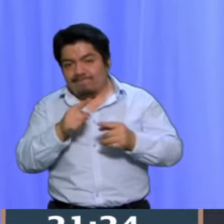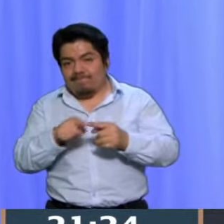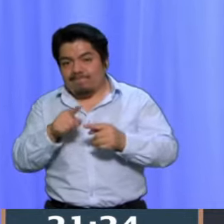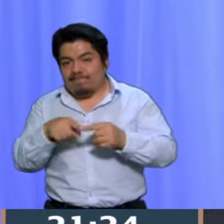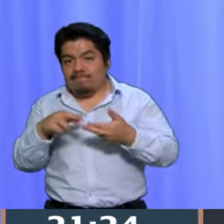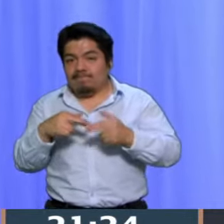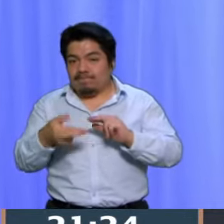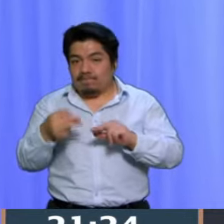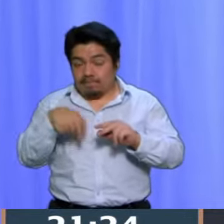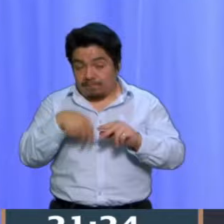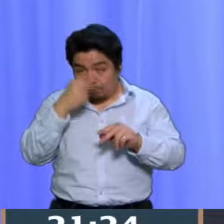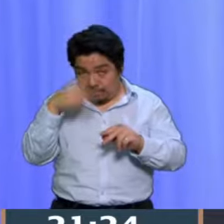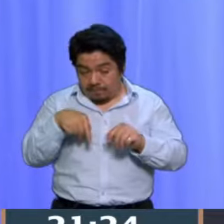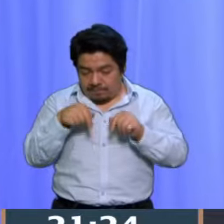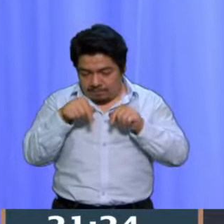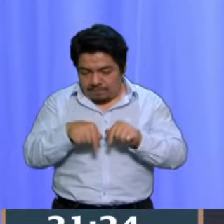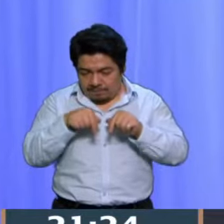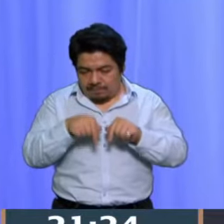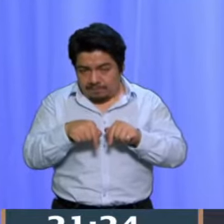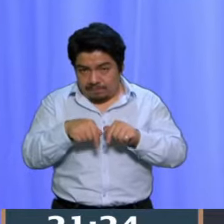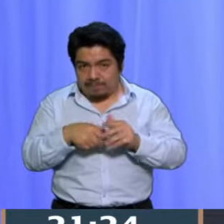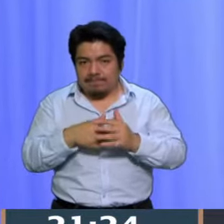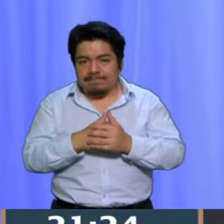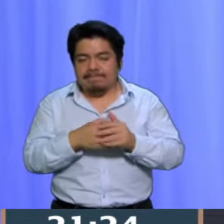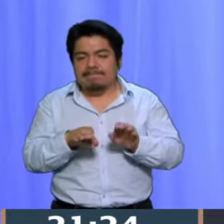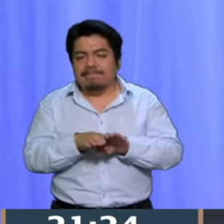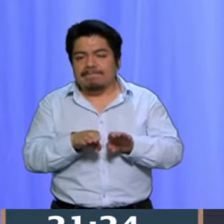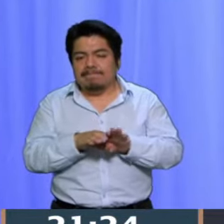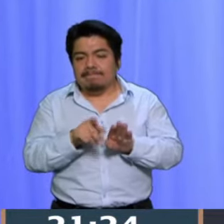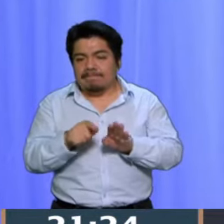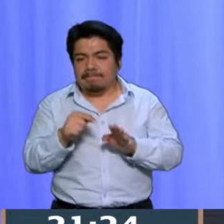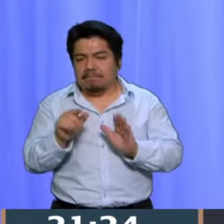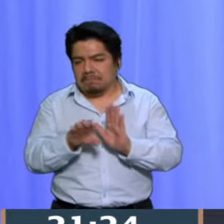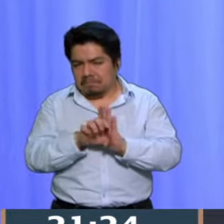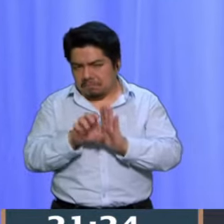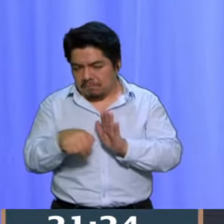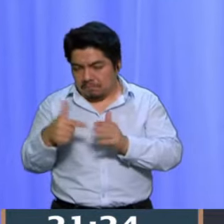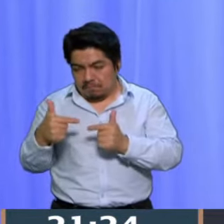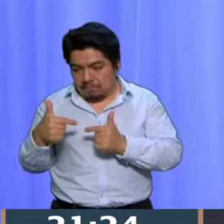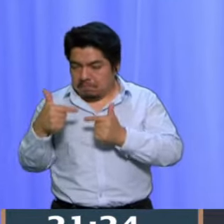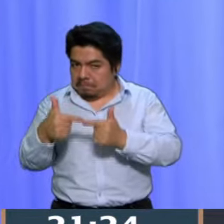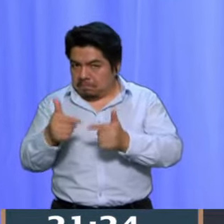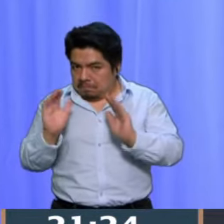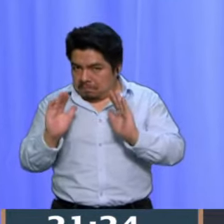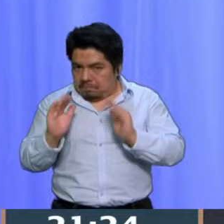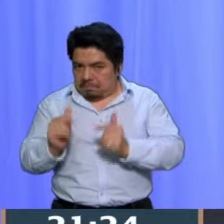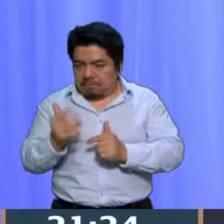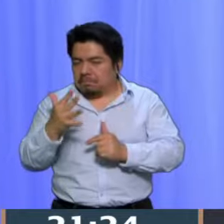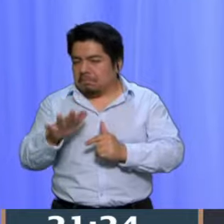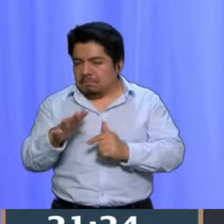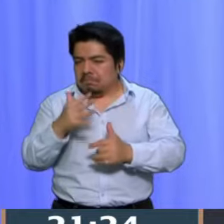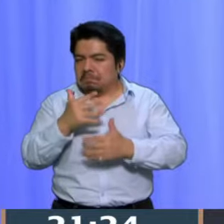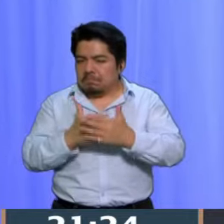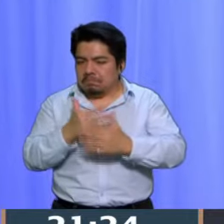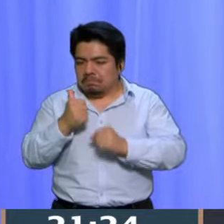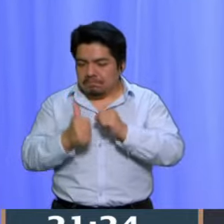caso mexicano, esto es lo que constituye que en una generación, digo, estoy hablando de 10, 15